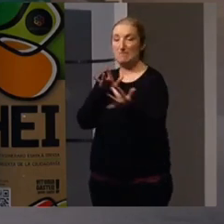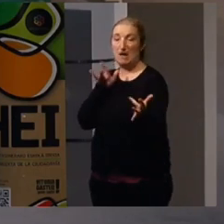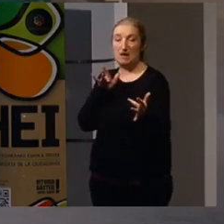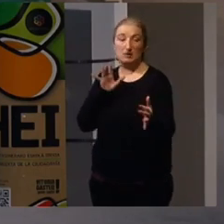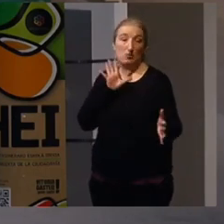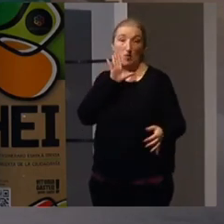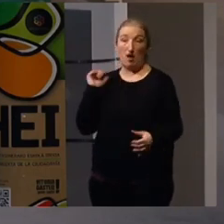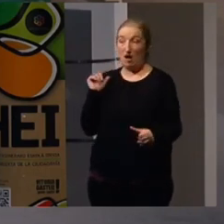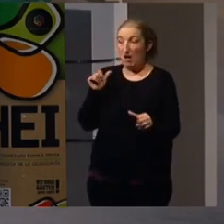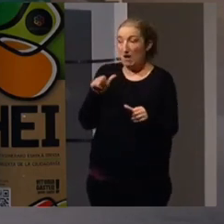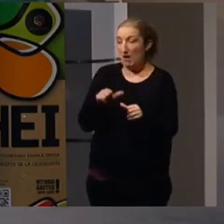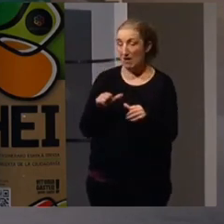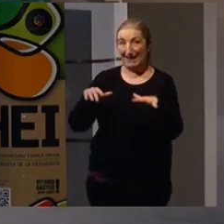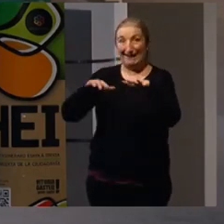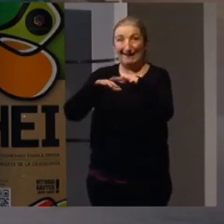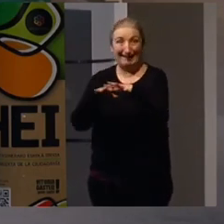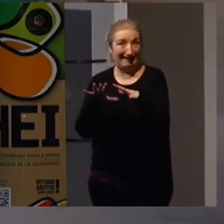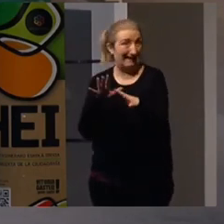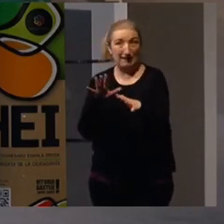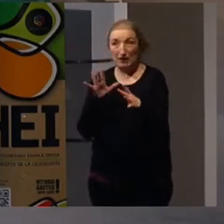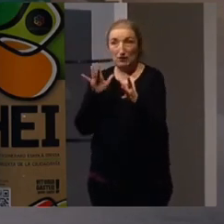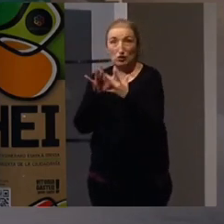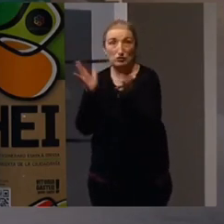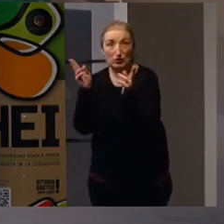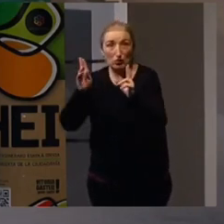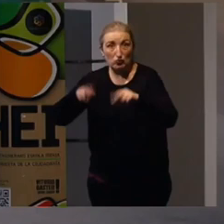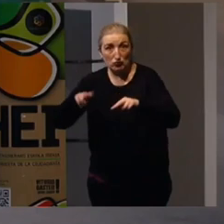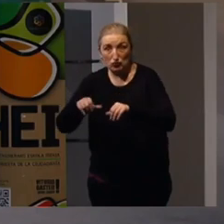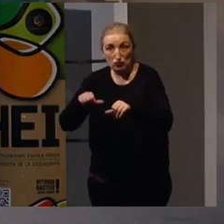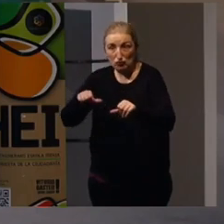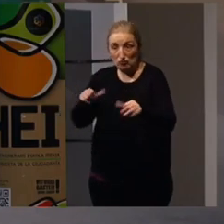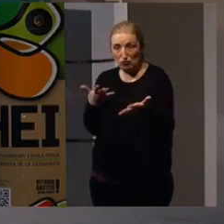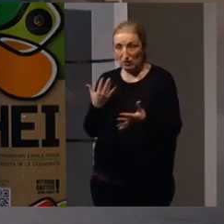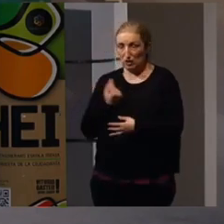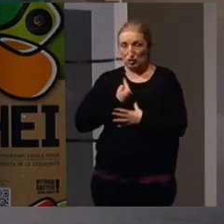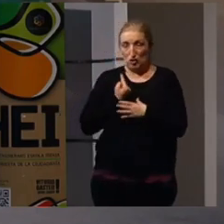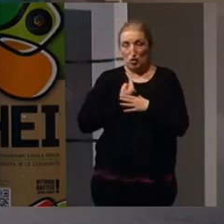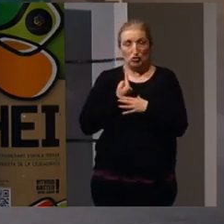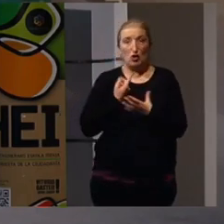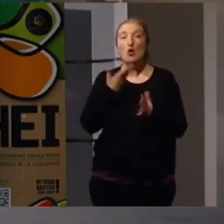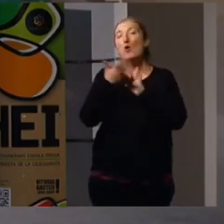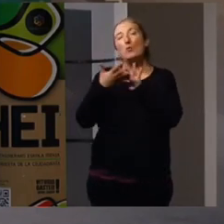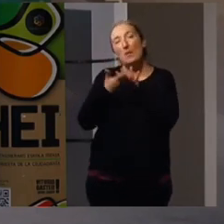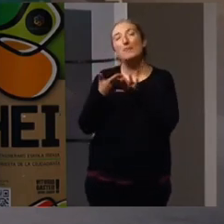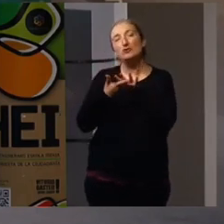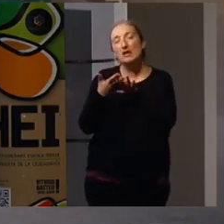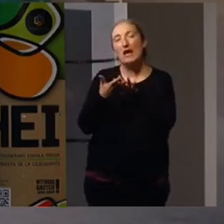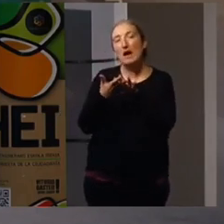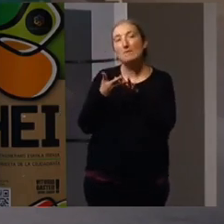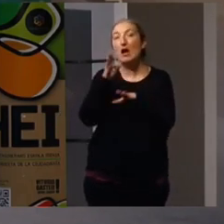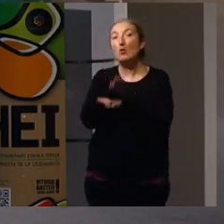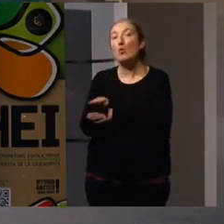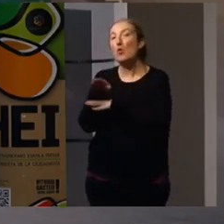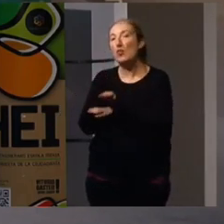habían estado vinculados a esas redes de apoyo, se quedan absolutamente solos. Claro, habitualmente cuando se habla de